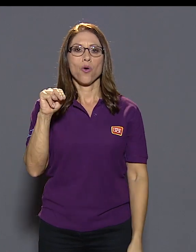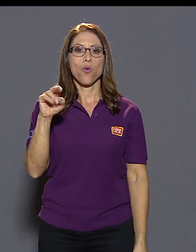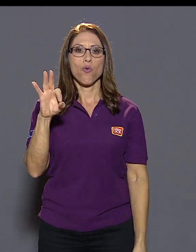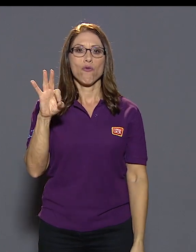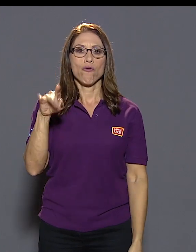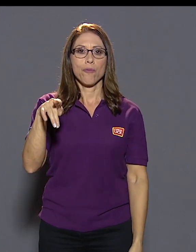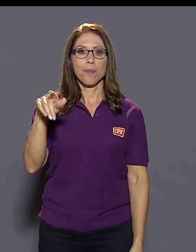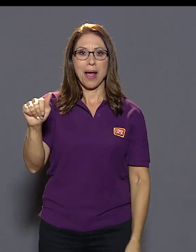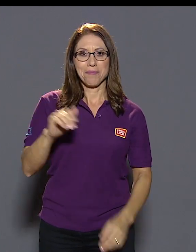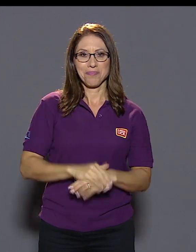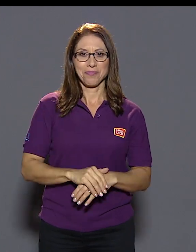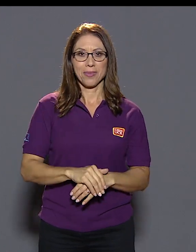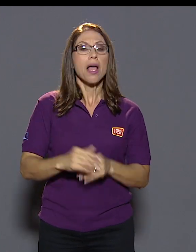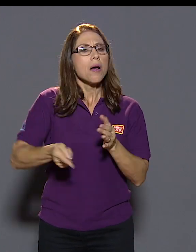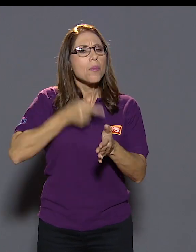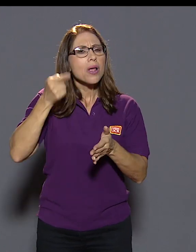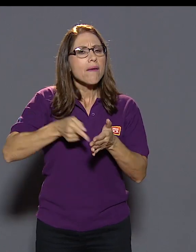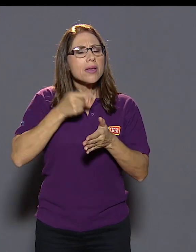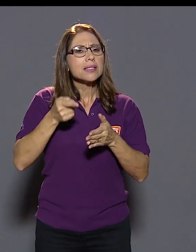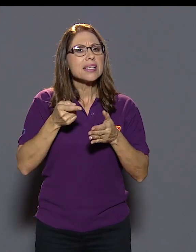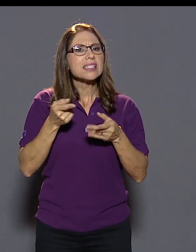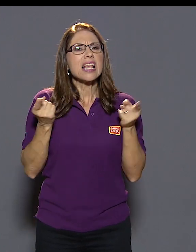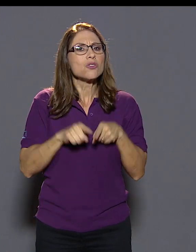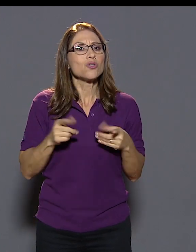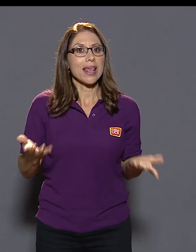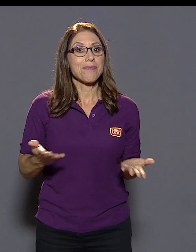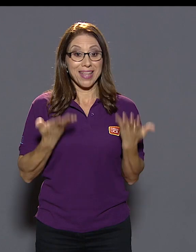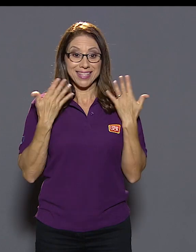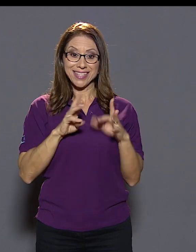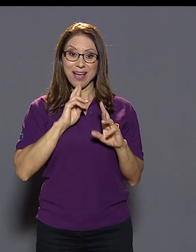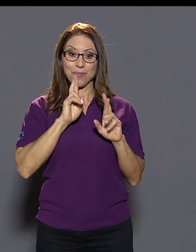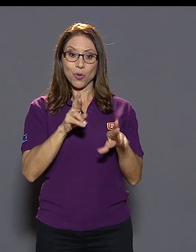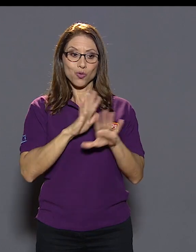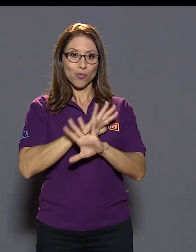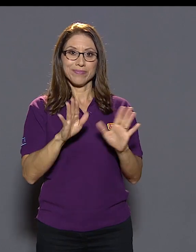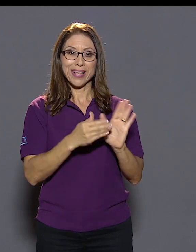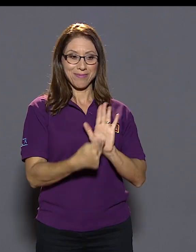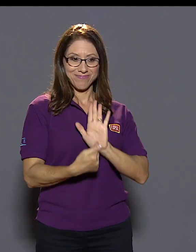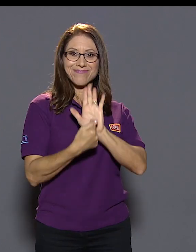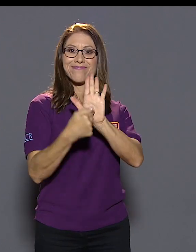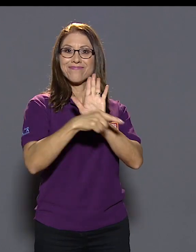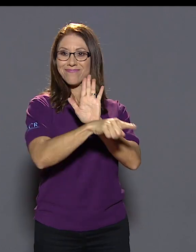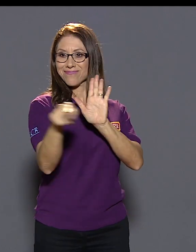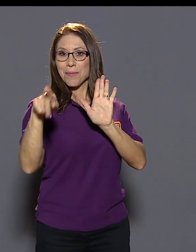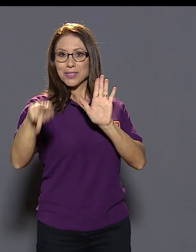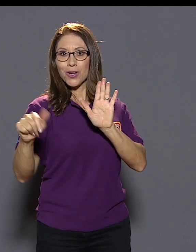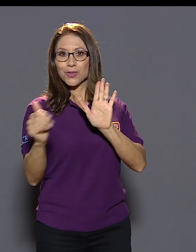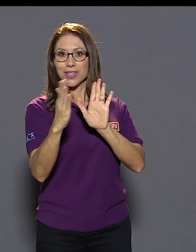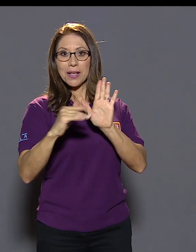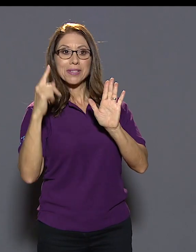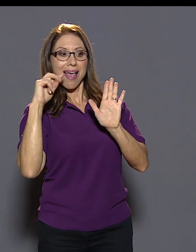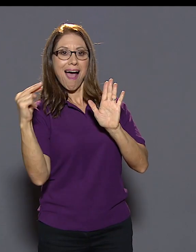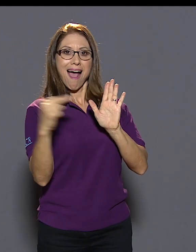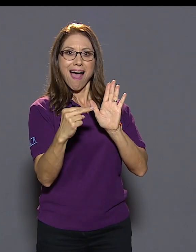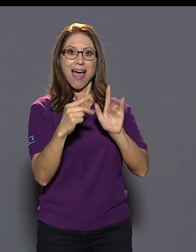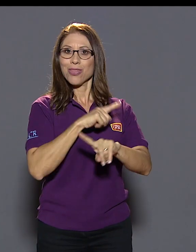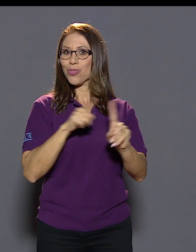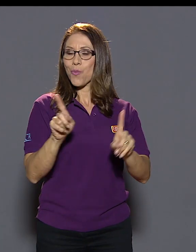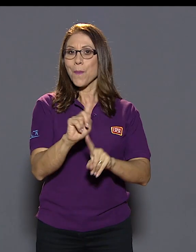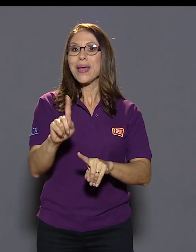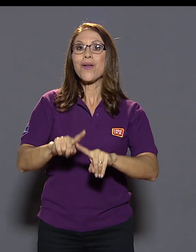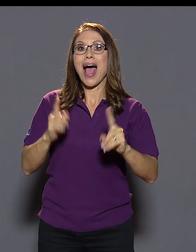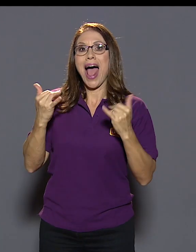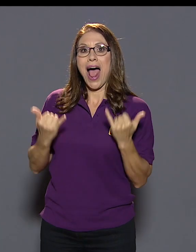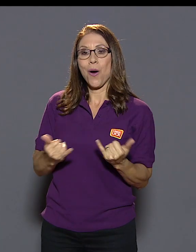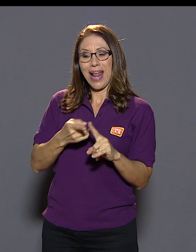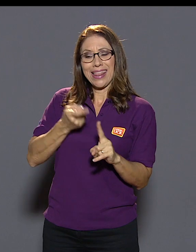que no es, porque a veces sucede que presentan el producto, ¿verdad?, a las personas con discapacidad, y lo ideal, como en este caso, fue que desde